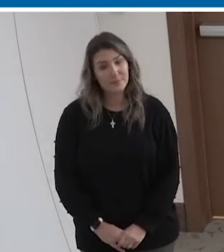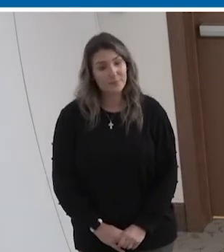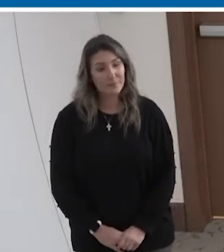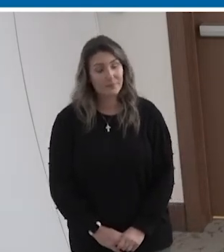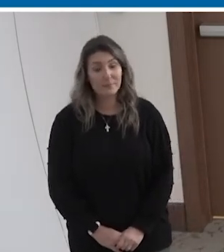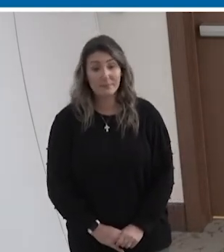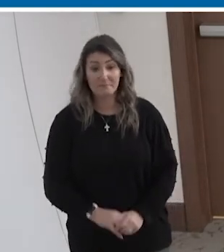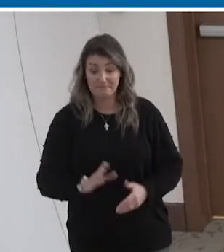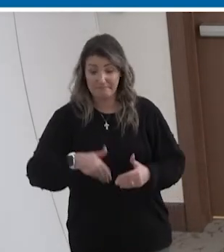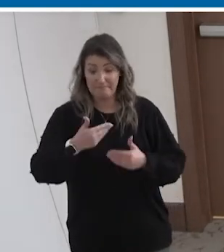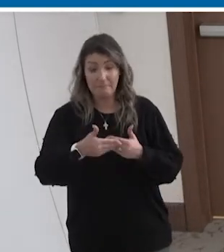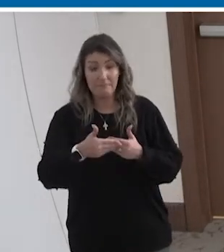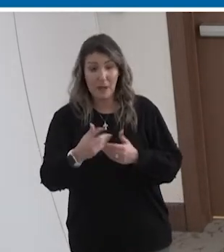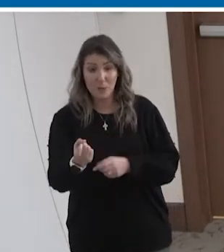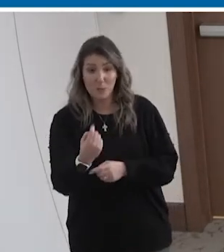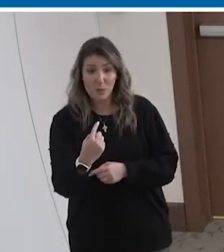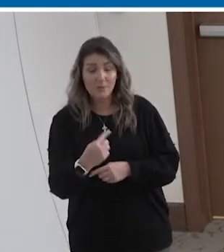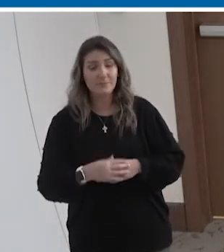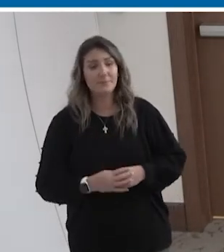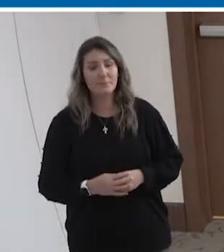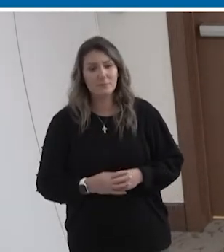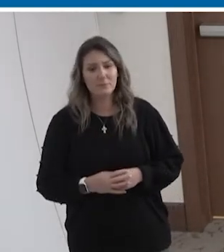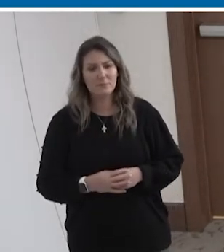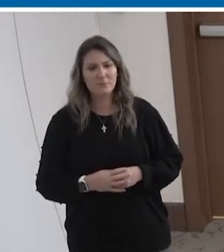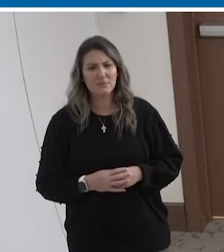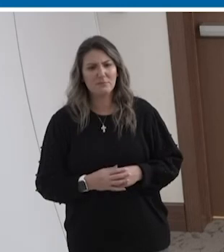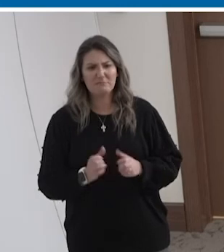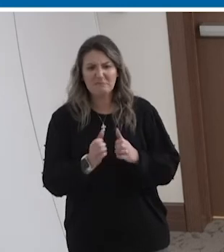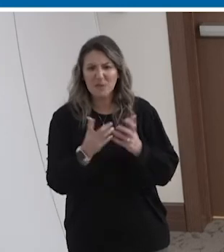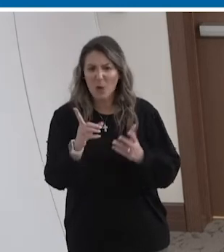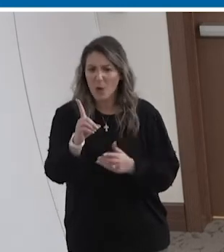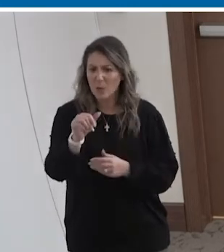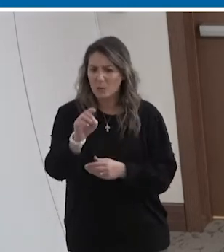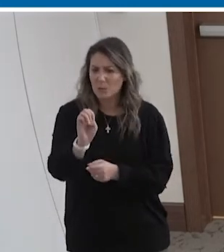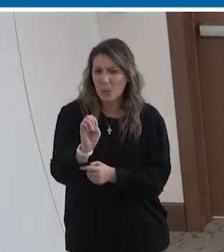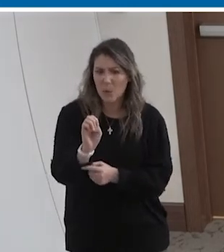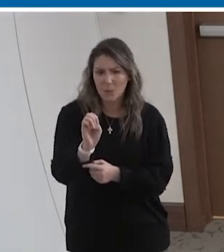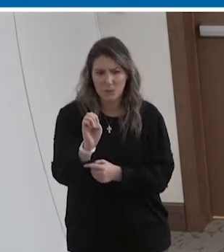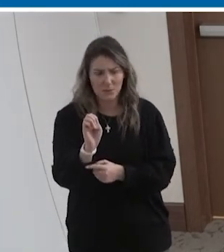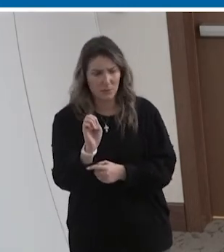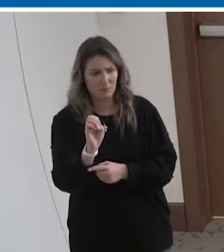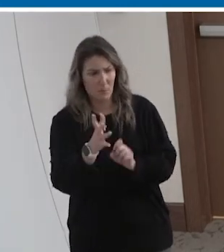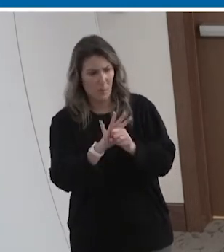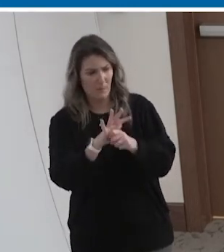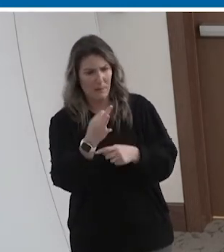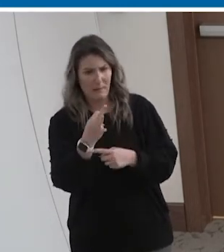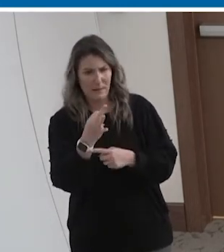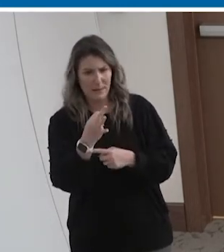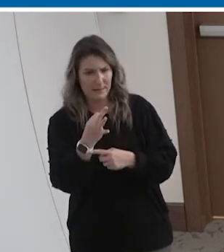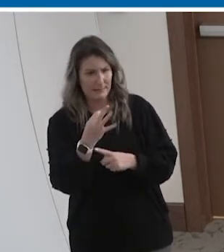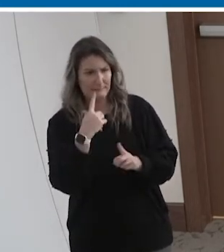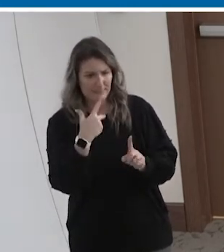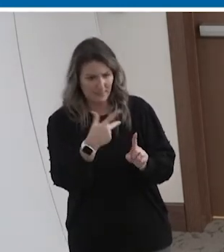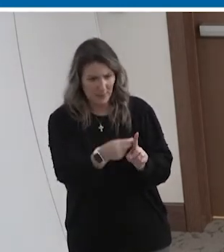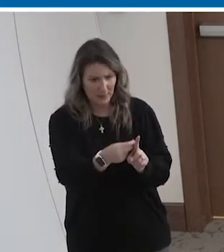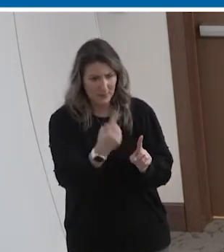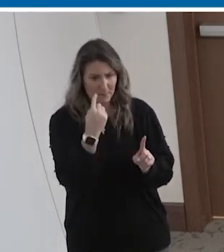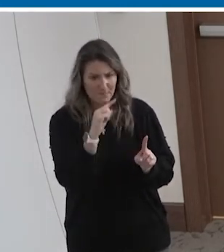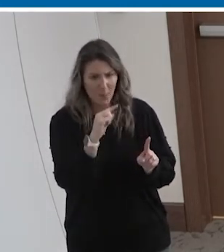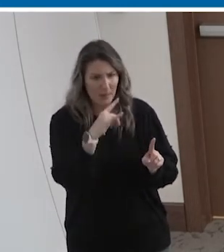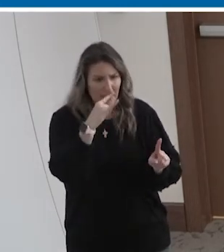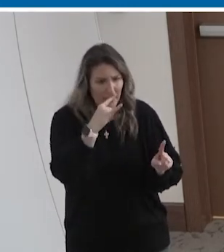And then the next question is, what's the dosage for COVID-19 vaccines for kids and why is it different?